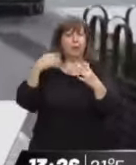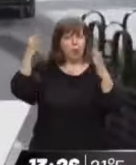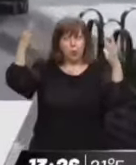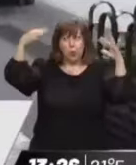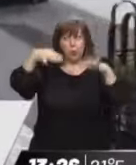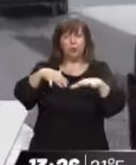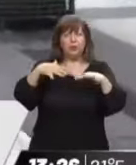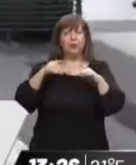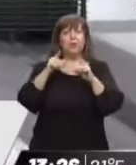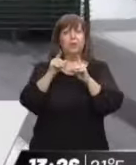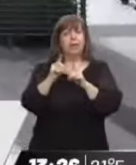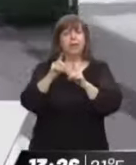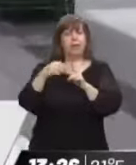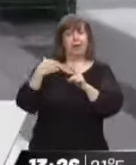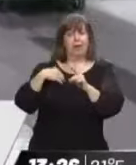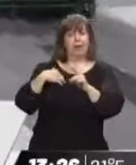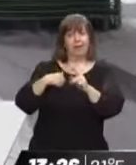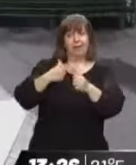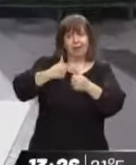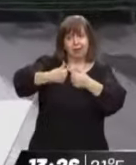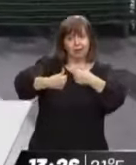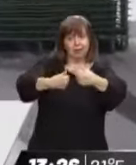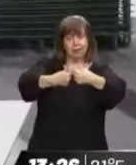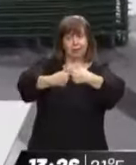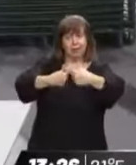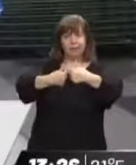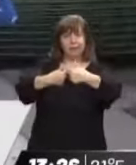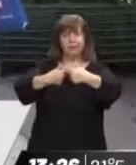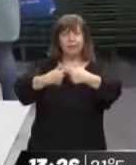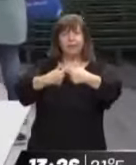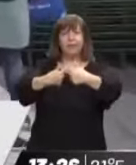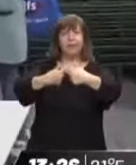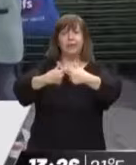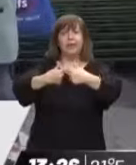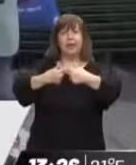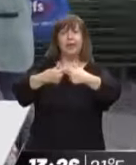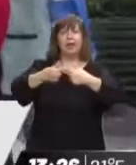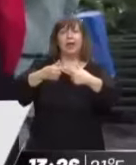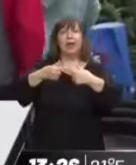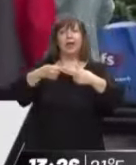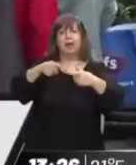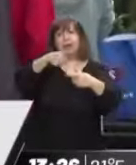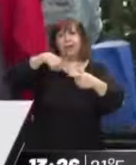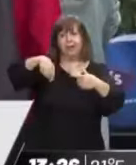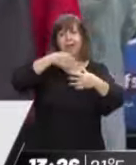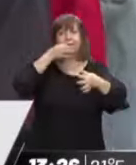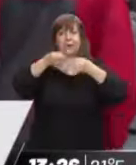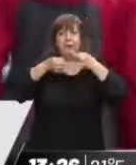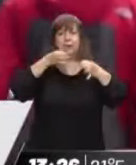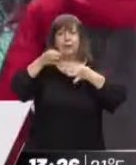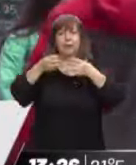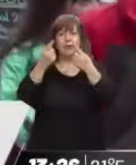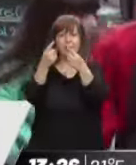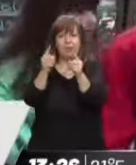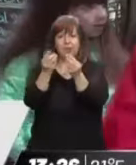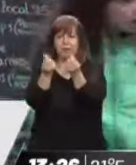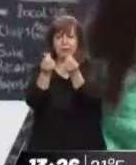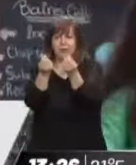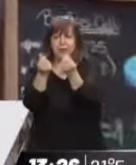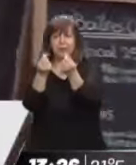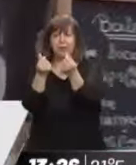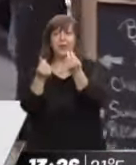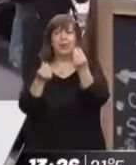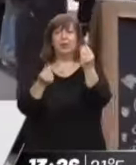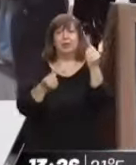un argentino y un extranjero se sientan en una misma mesa, porque la verdad que los precios, nos decían, que han subido